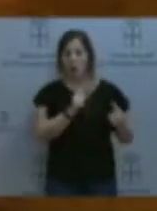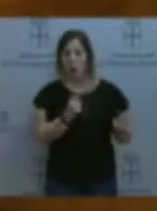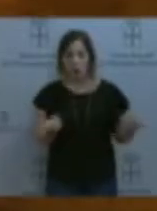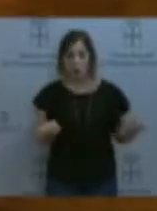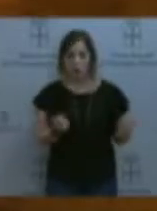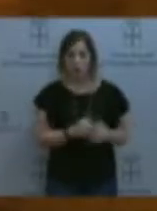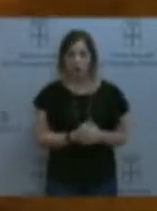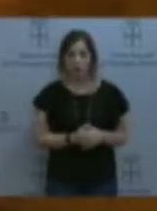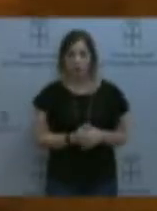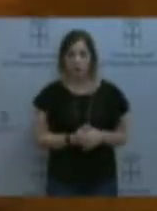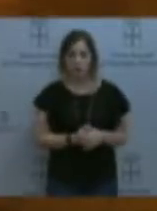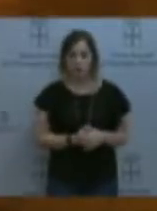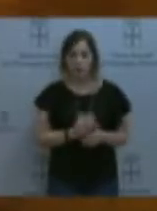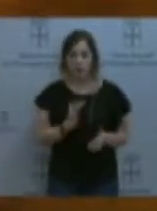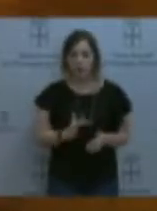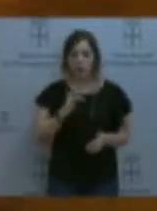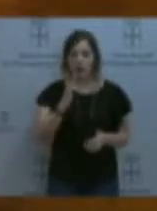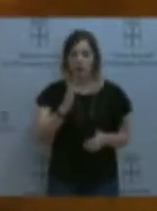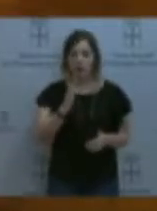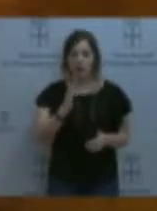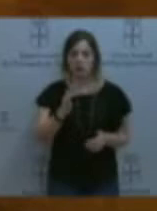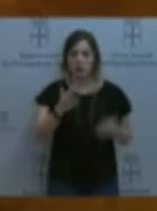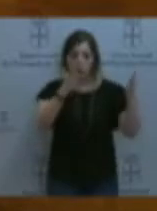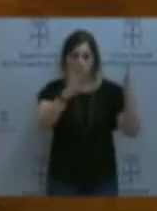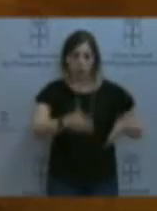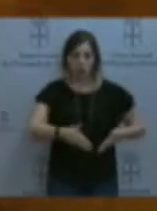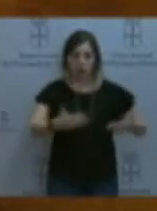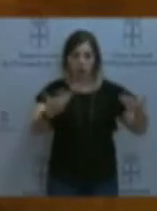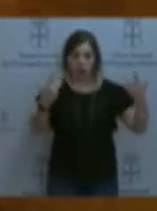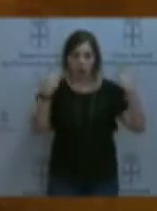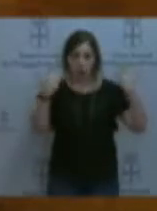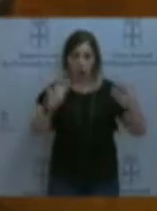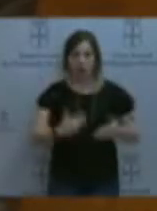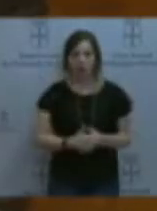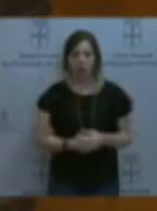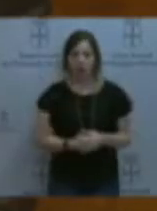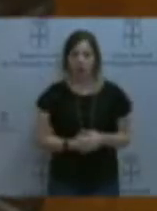me sugiera usted que sea más prudente.